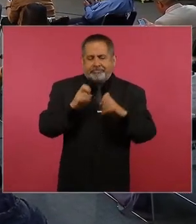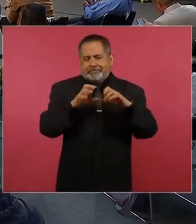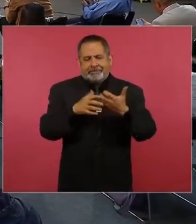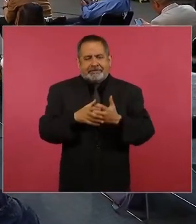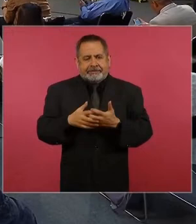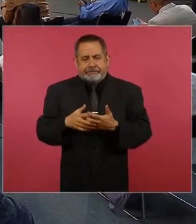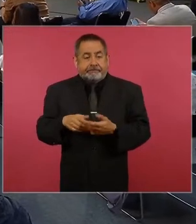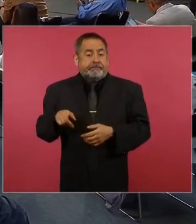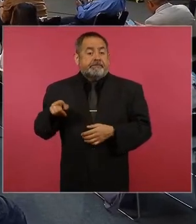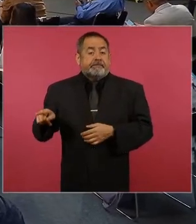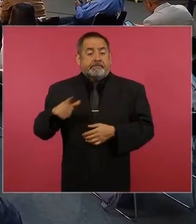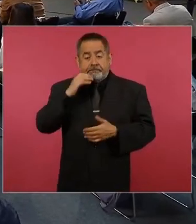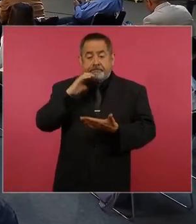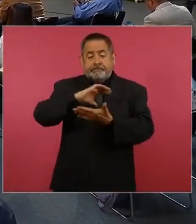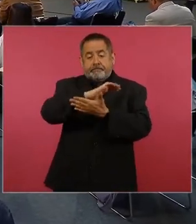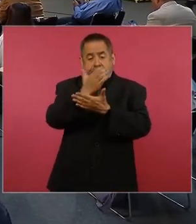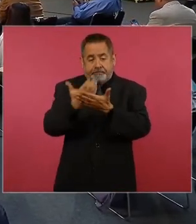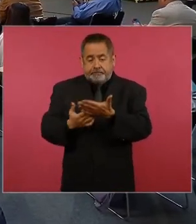obtener contratos